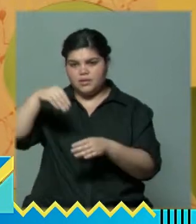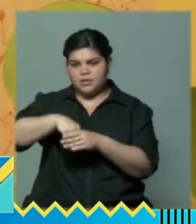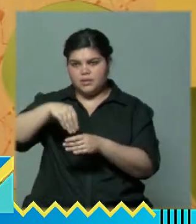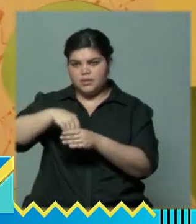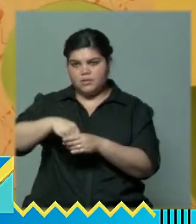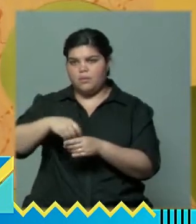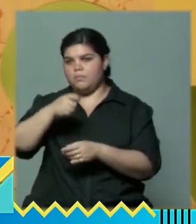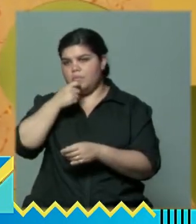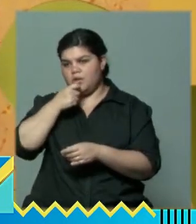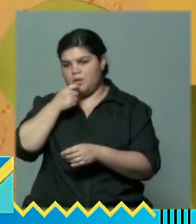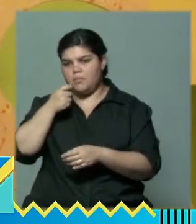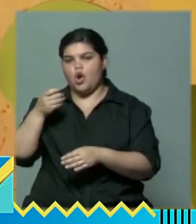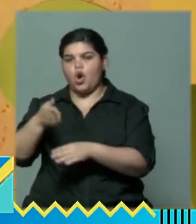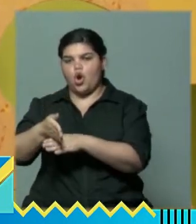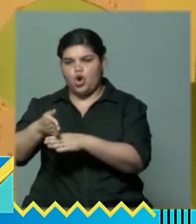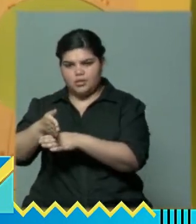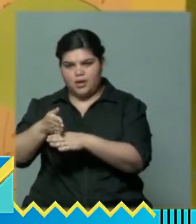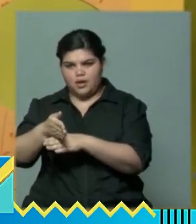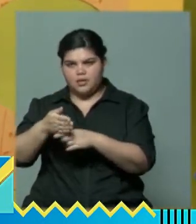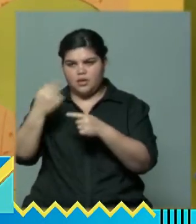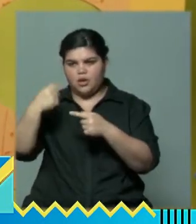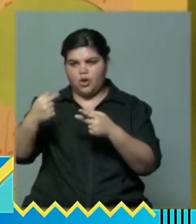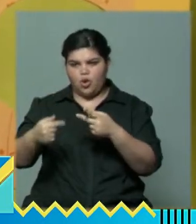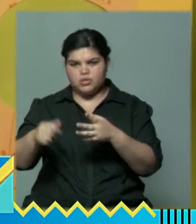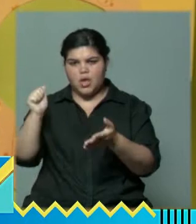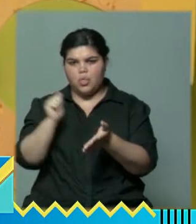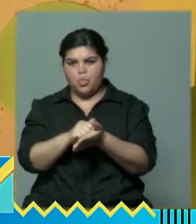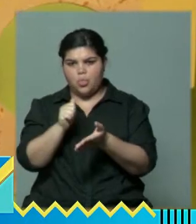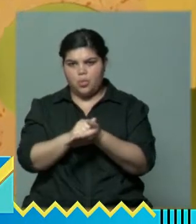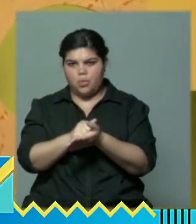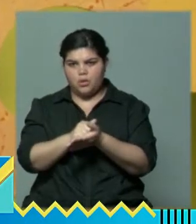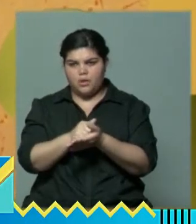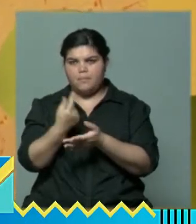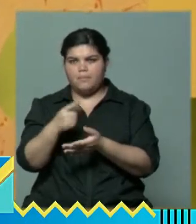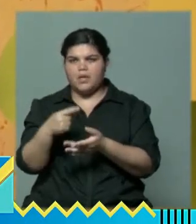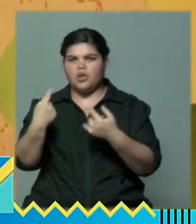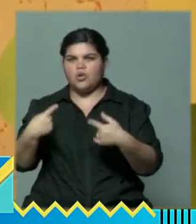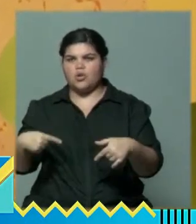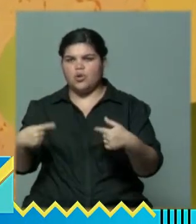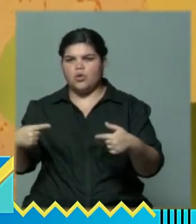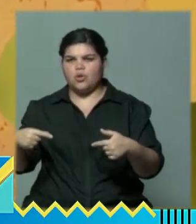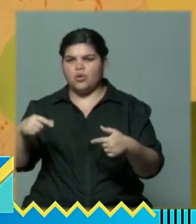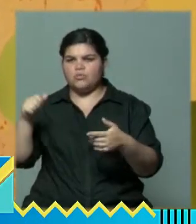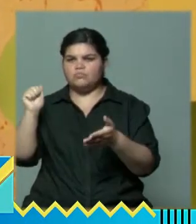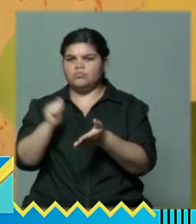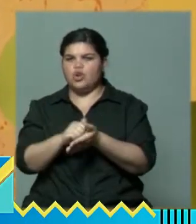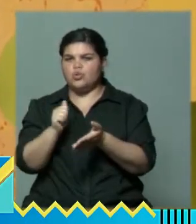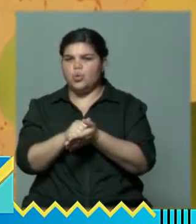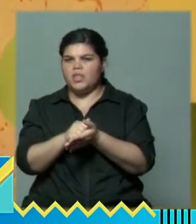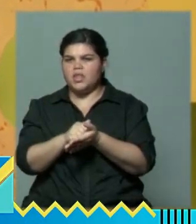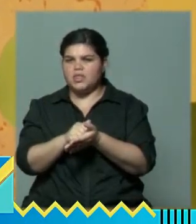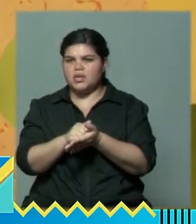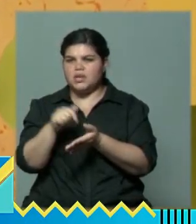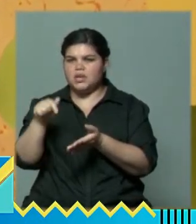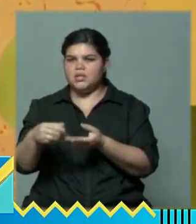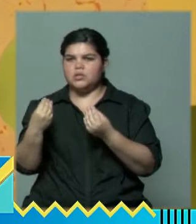objeto cortante o un objeto contundente. ¿Y cuál es el límite de un objeto contundente? El objeto contundente